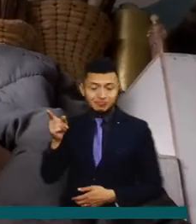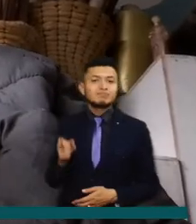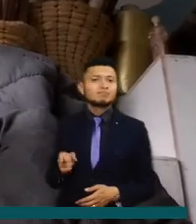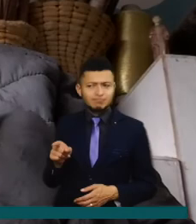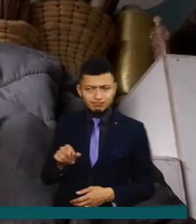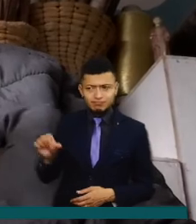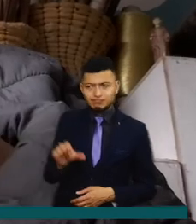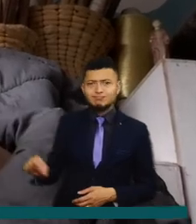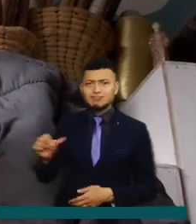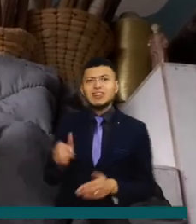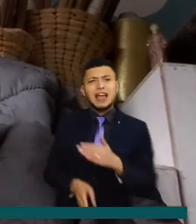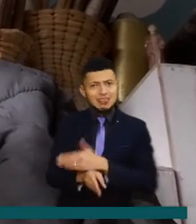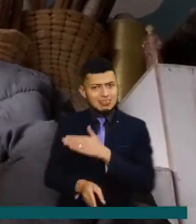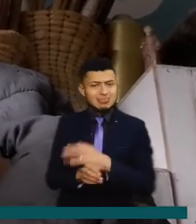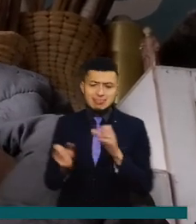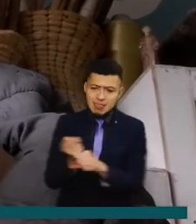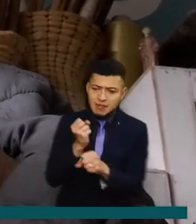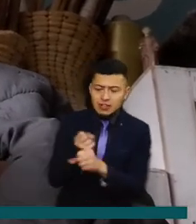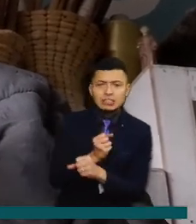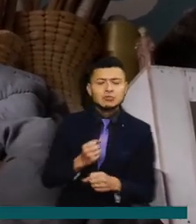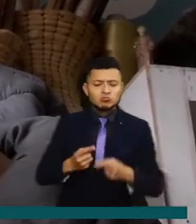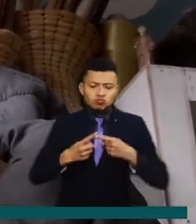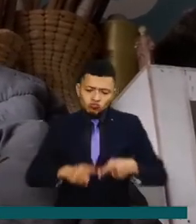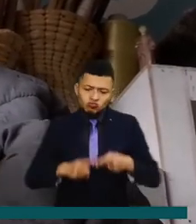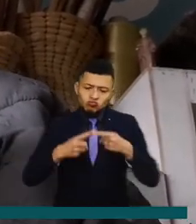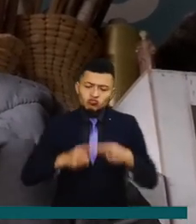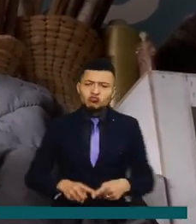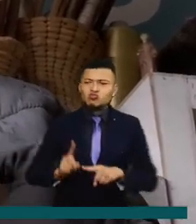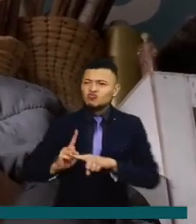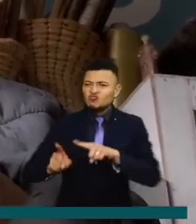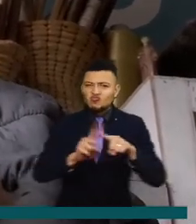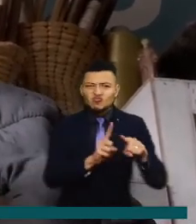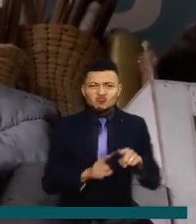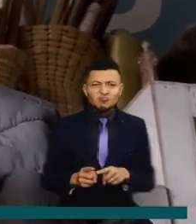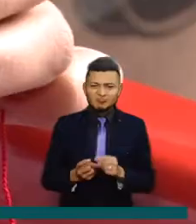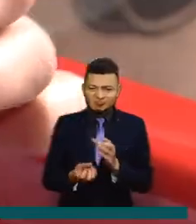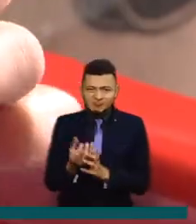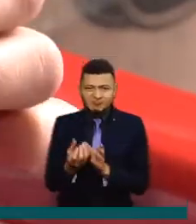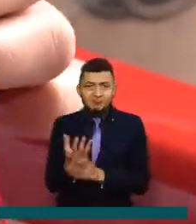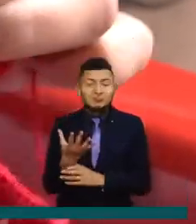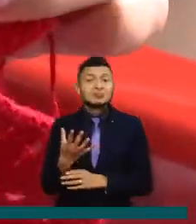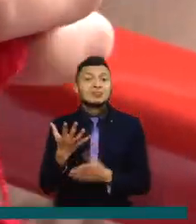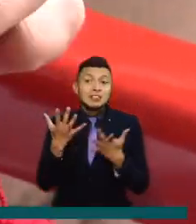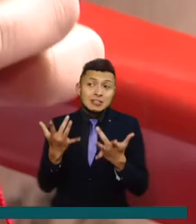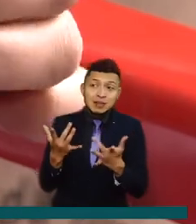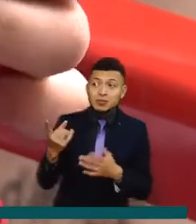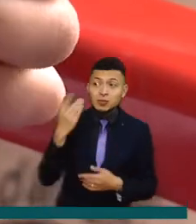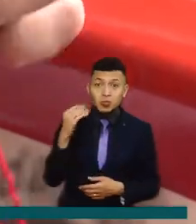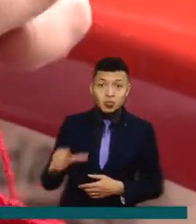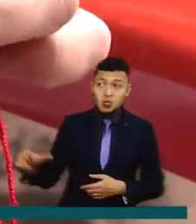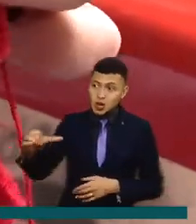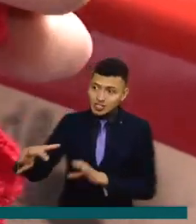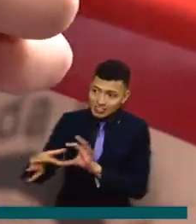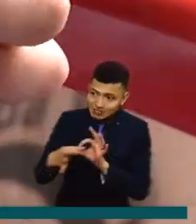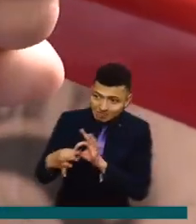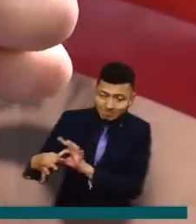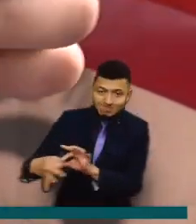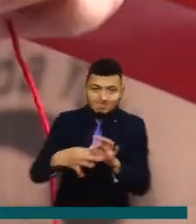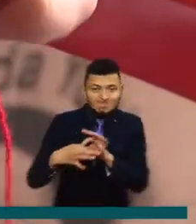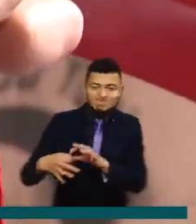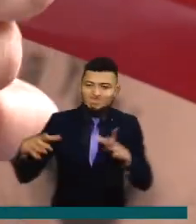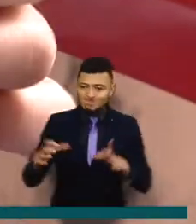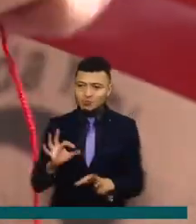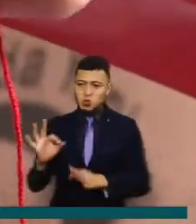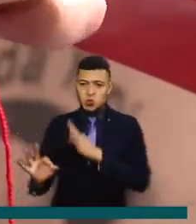sutatausanas seguirán trabajando en la construcción de múltiples accesorios y esperan que otras mujeres se unan para que